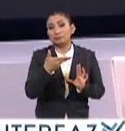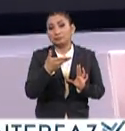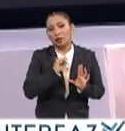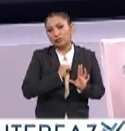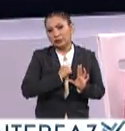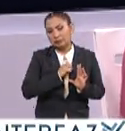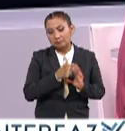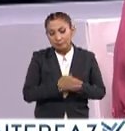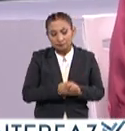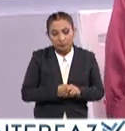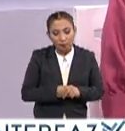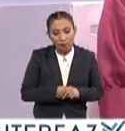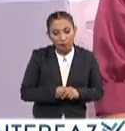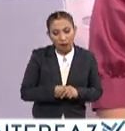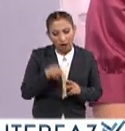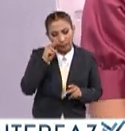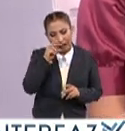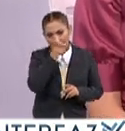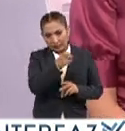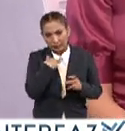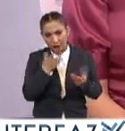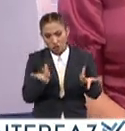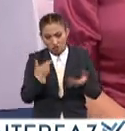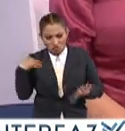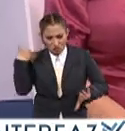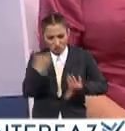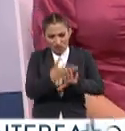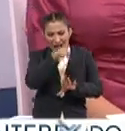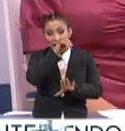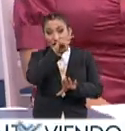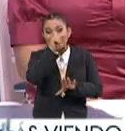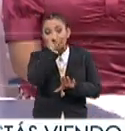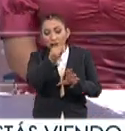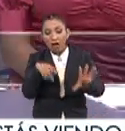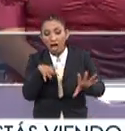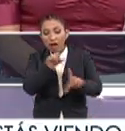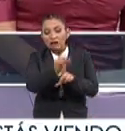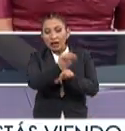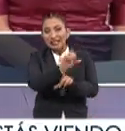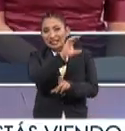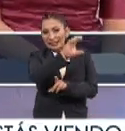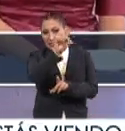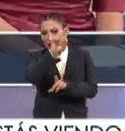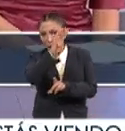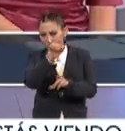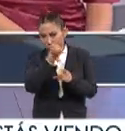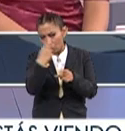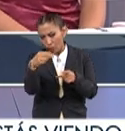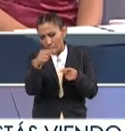SIDA. Este ataca a un grupo de linfocitos T que se llaman CD4.